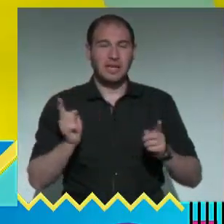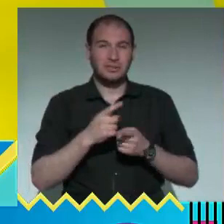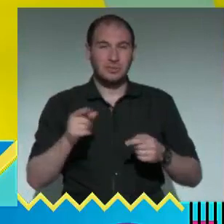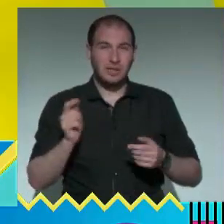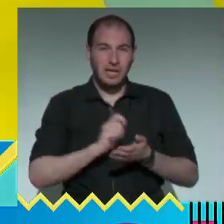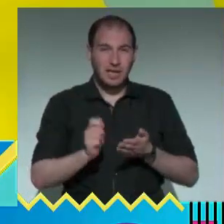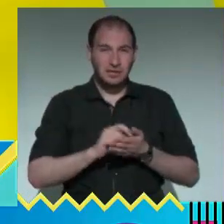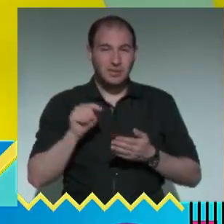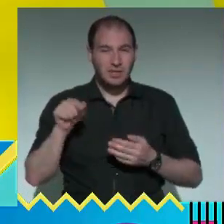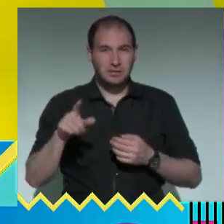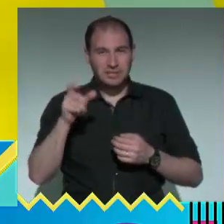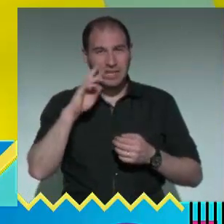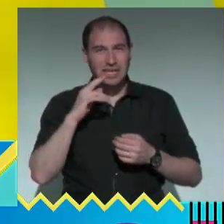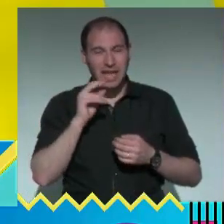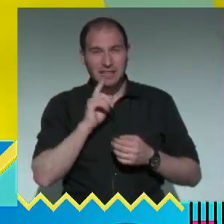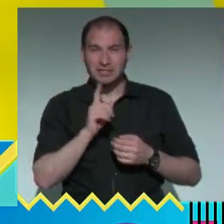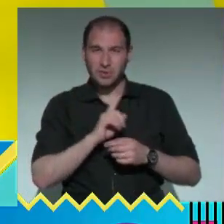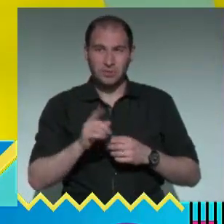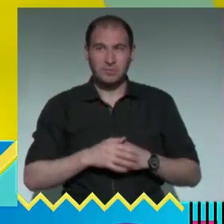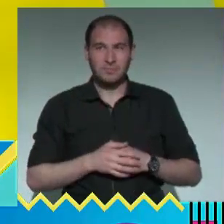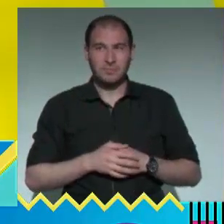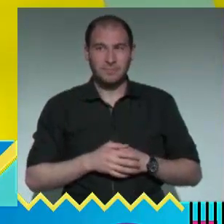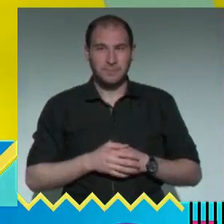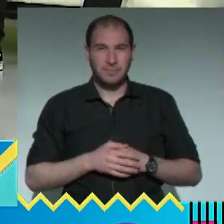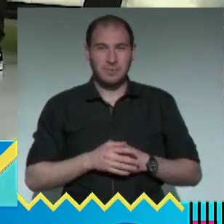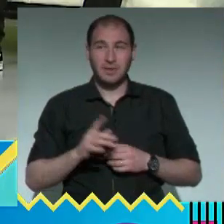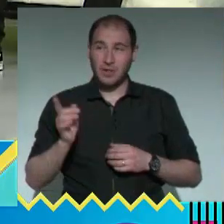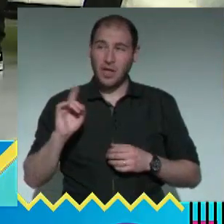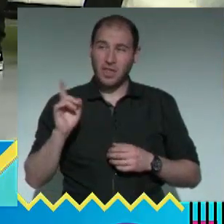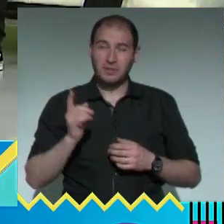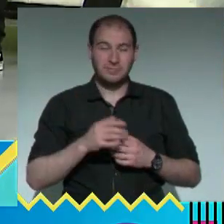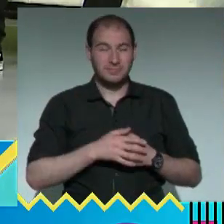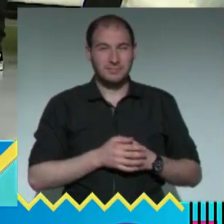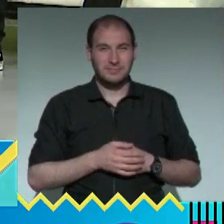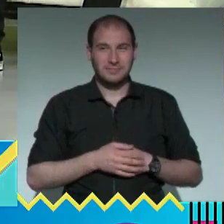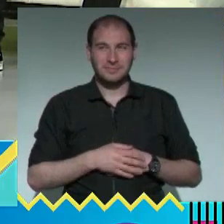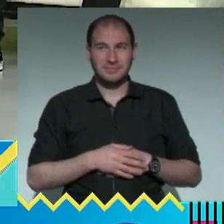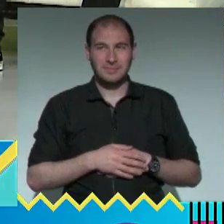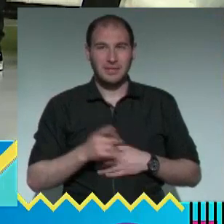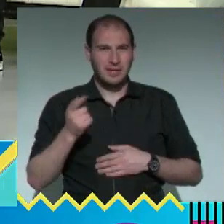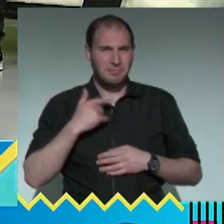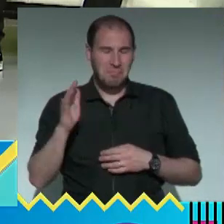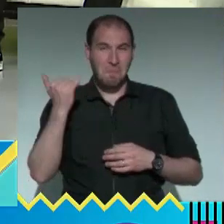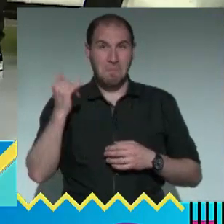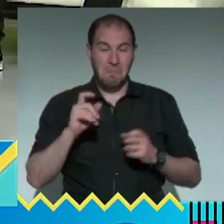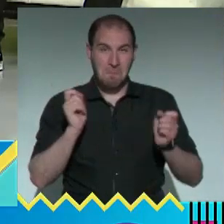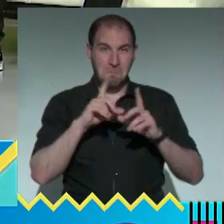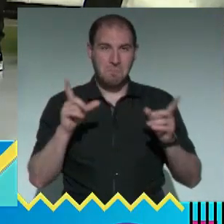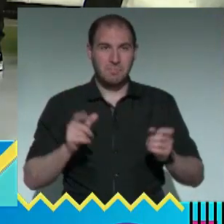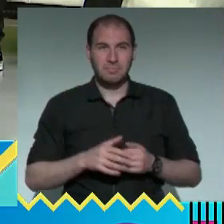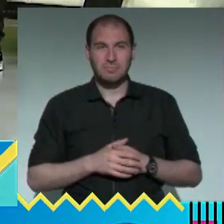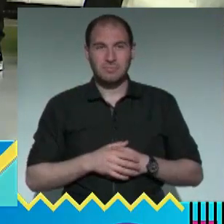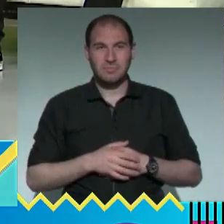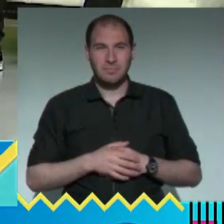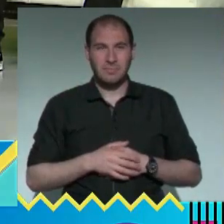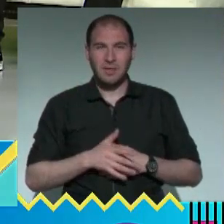no está escrito por Cerati, sino que... Y Desilusión Total fue. No, pero bueno, me enteré así y dije, wow.